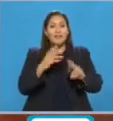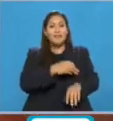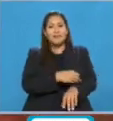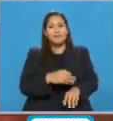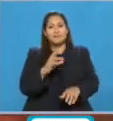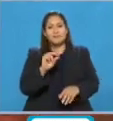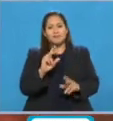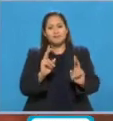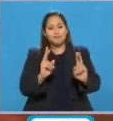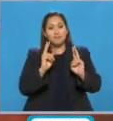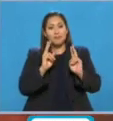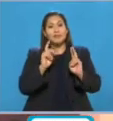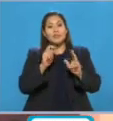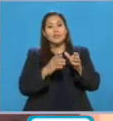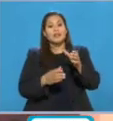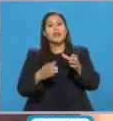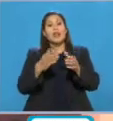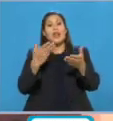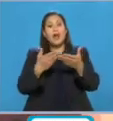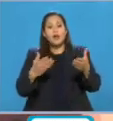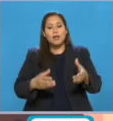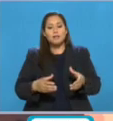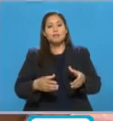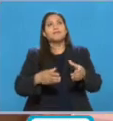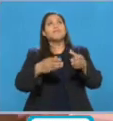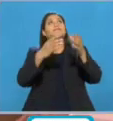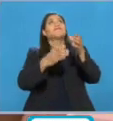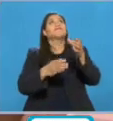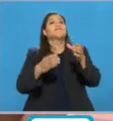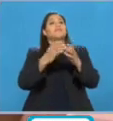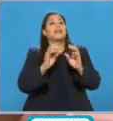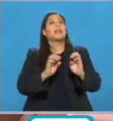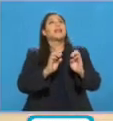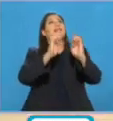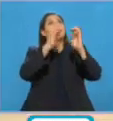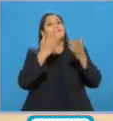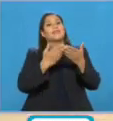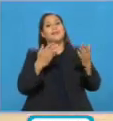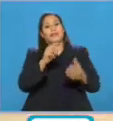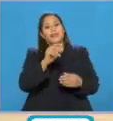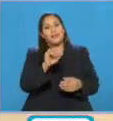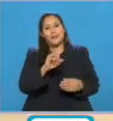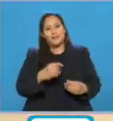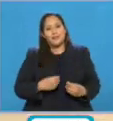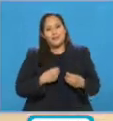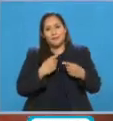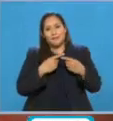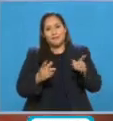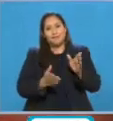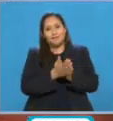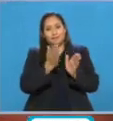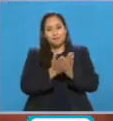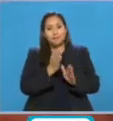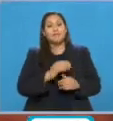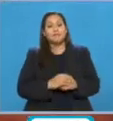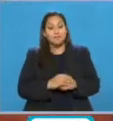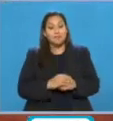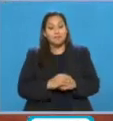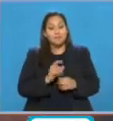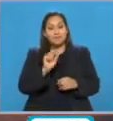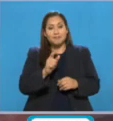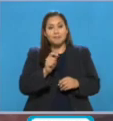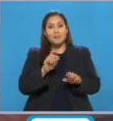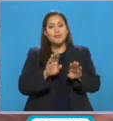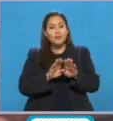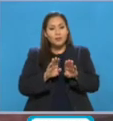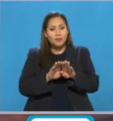Entonces, Claro. la idea de construir en altura cambió los modos de habitar, ¿no? Entonces, Sí, el así primer cabemos conjunto- más. Exactamente, ¿no? ¿No? O sea, hay un tema de densificar